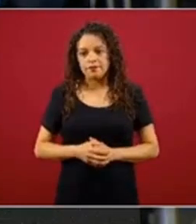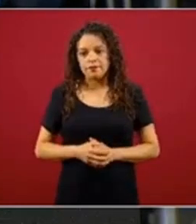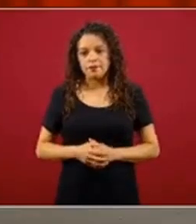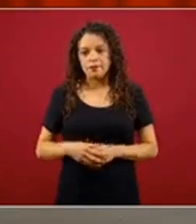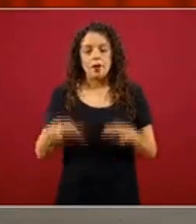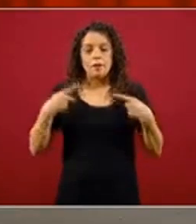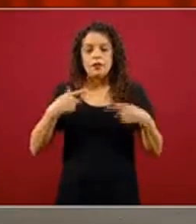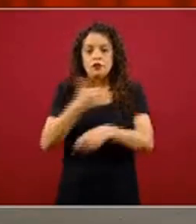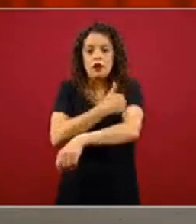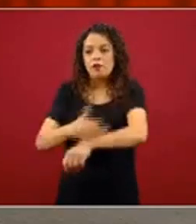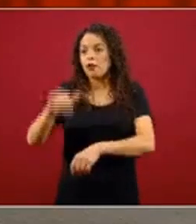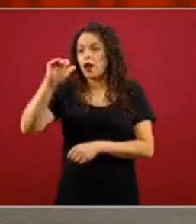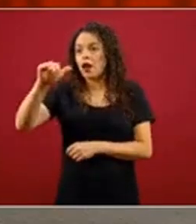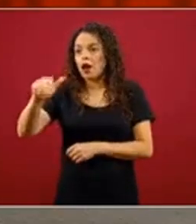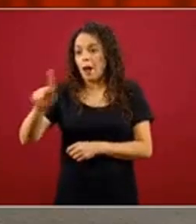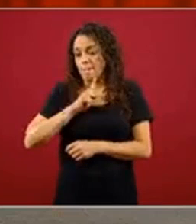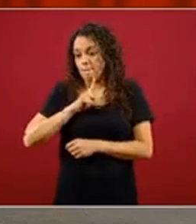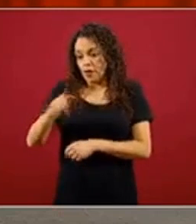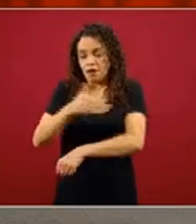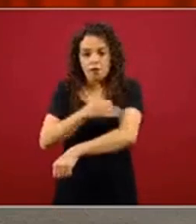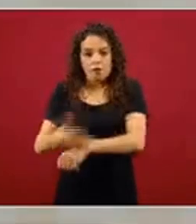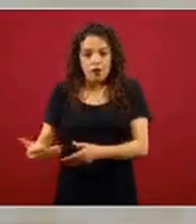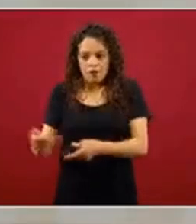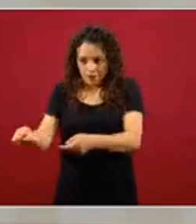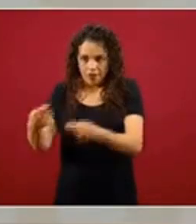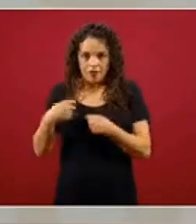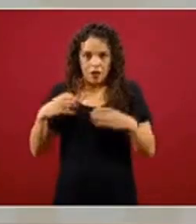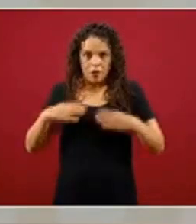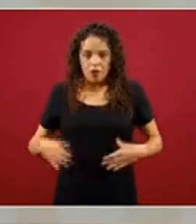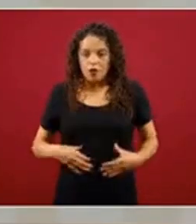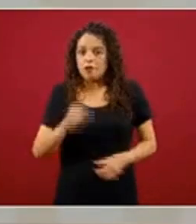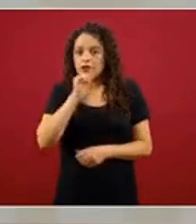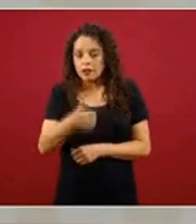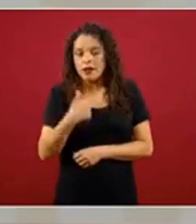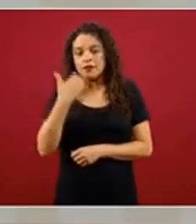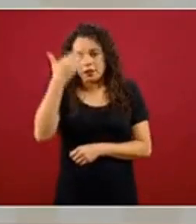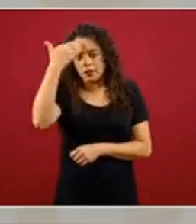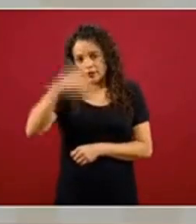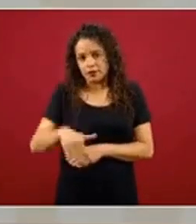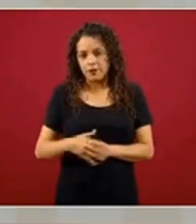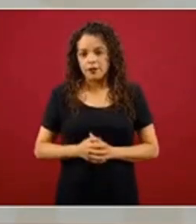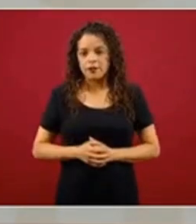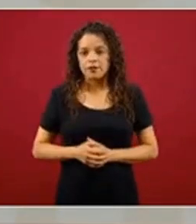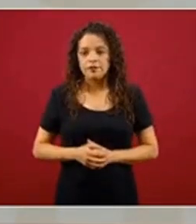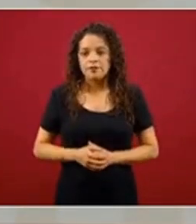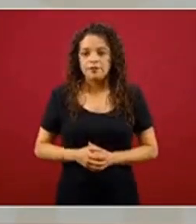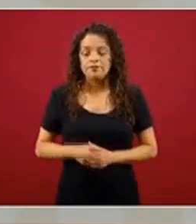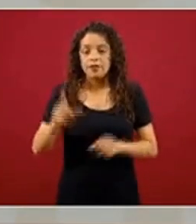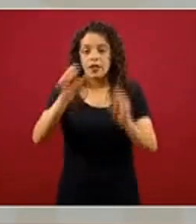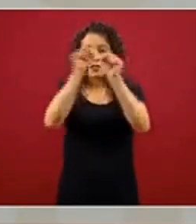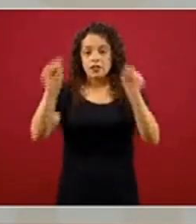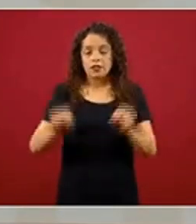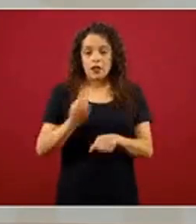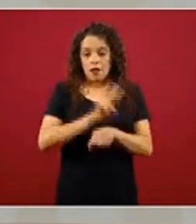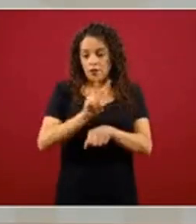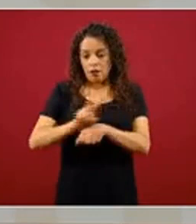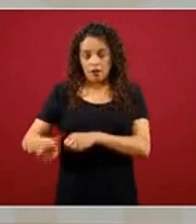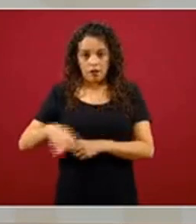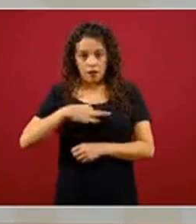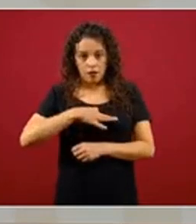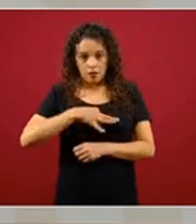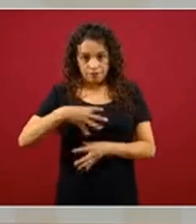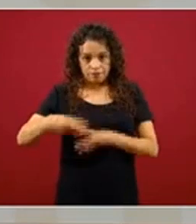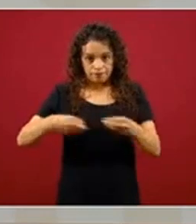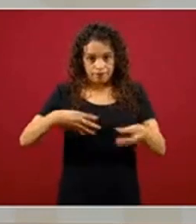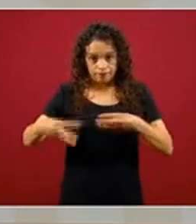todavía. Bueno, comentar rápidamente que el sistema de vigilancia epidemiológica no se enfoca en